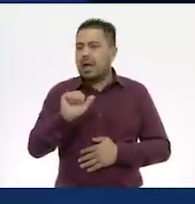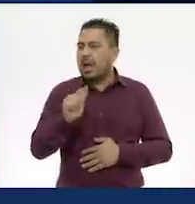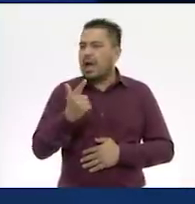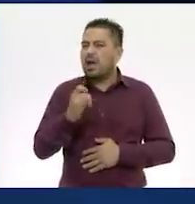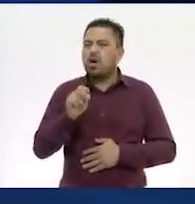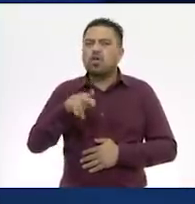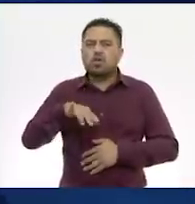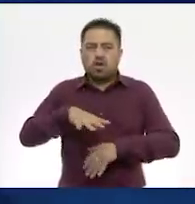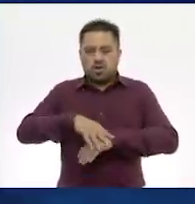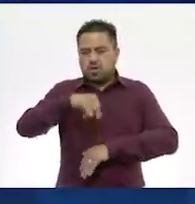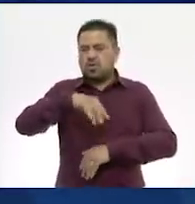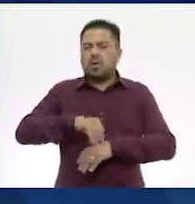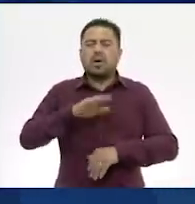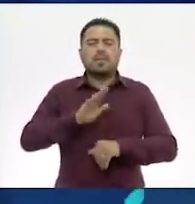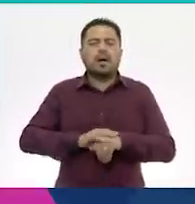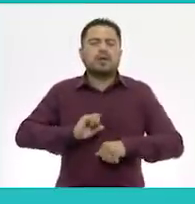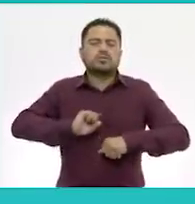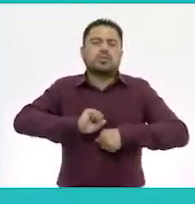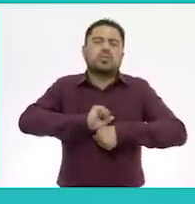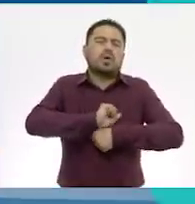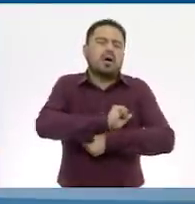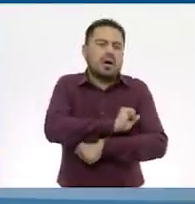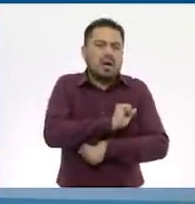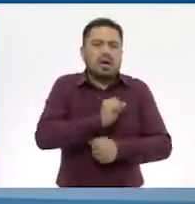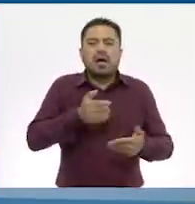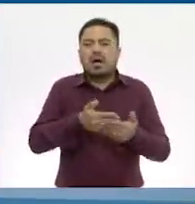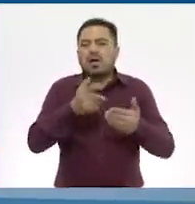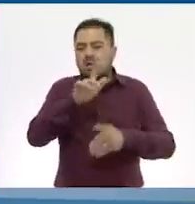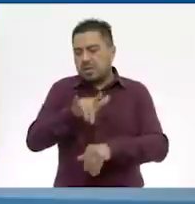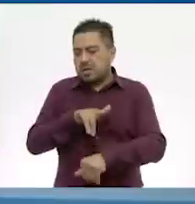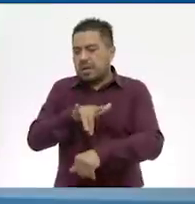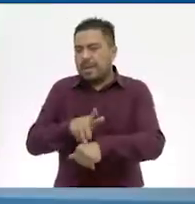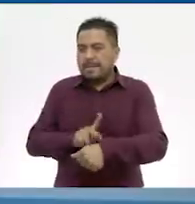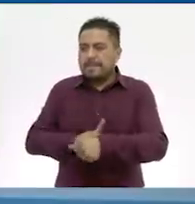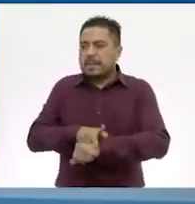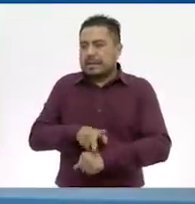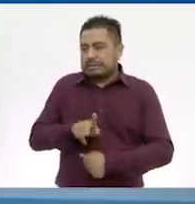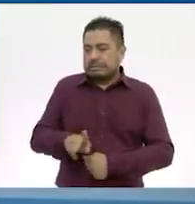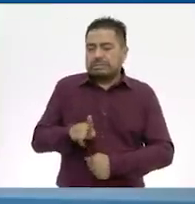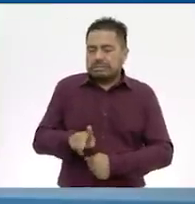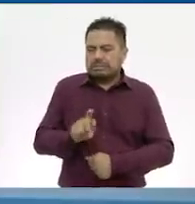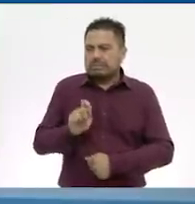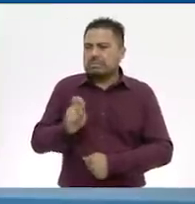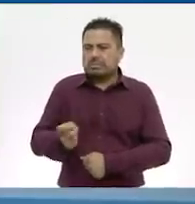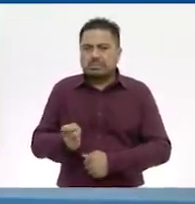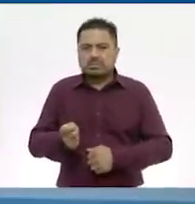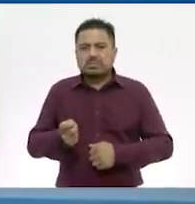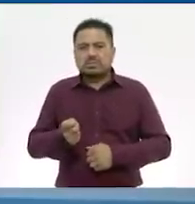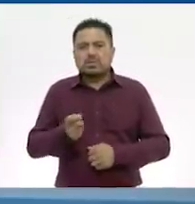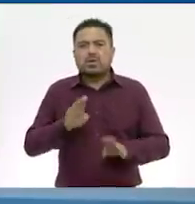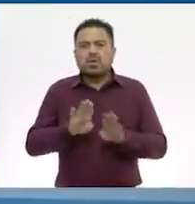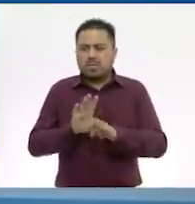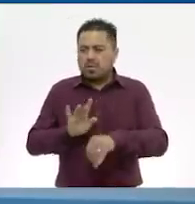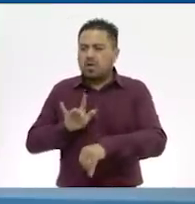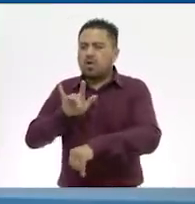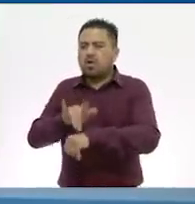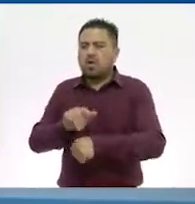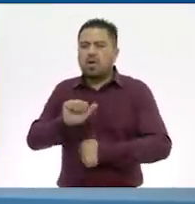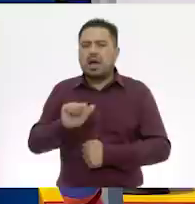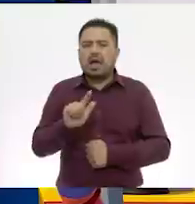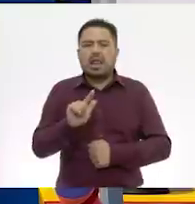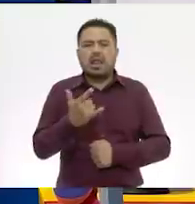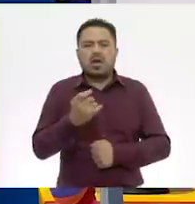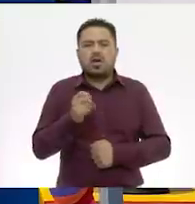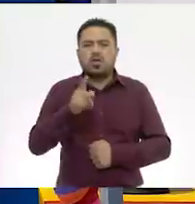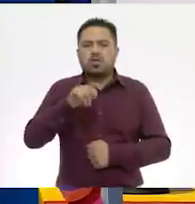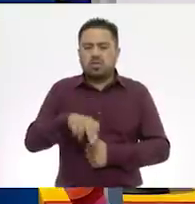es muy, muy suave. Entonces, al tocar su piel, parecía que estaba tocando un algodón. Claro, ¿verdad?